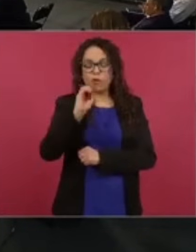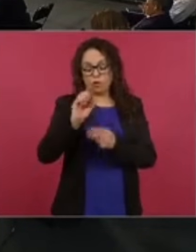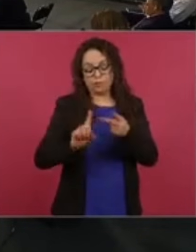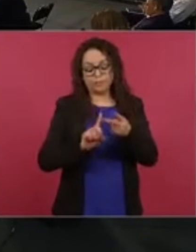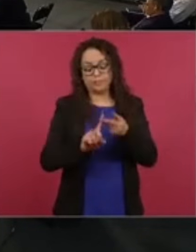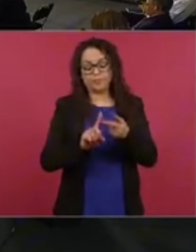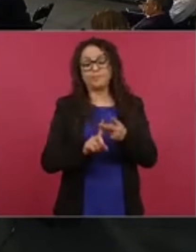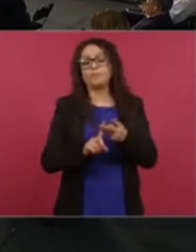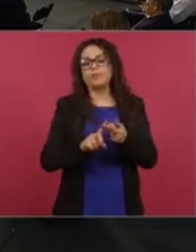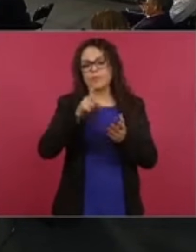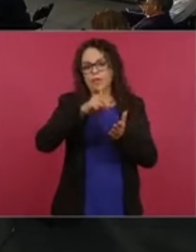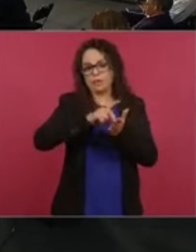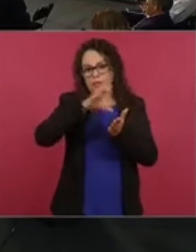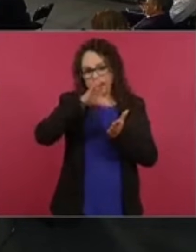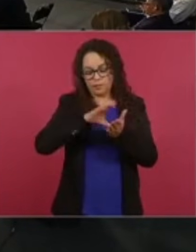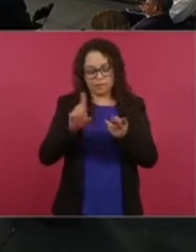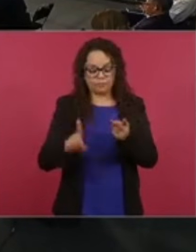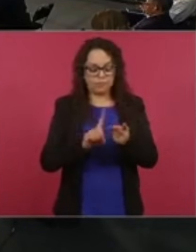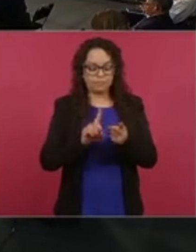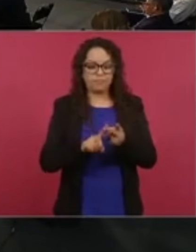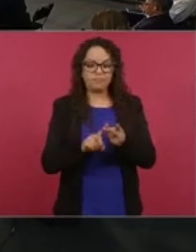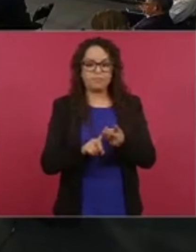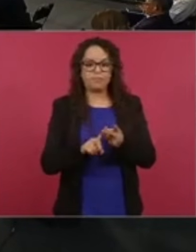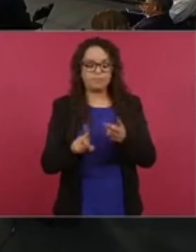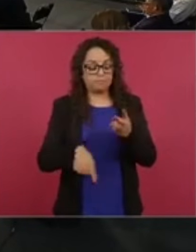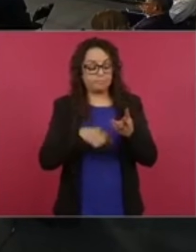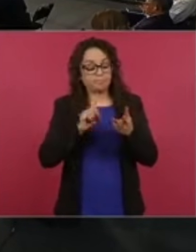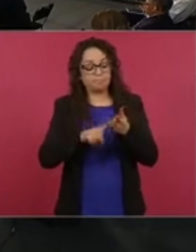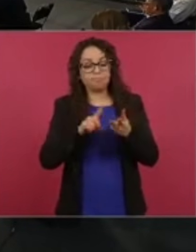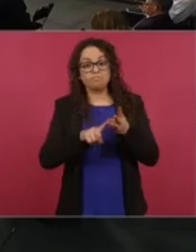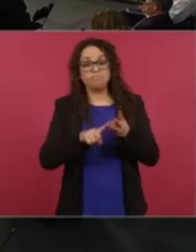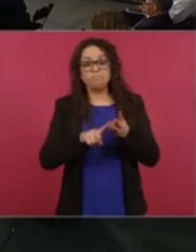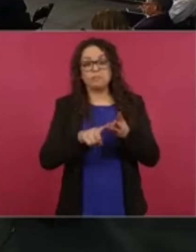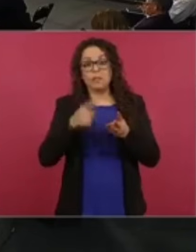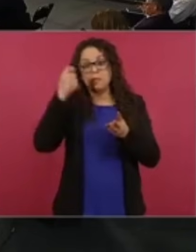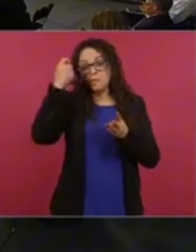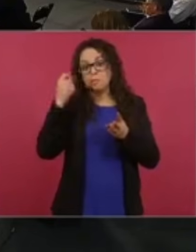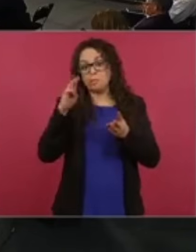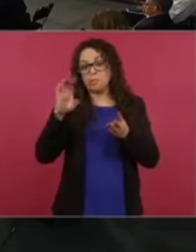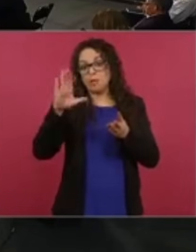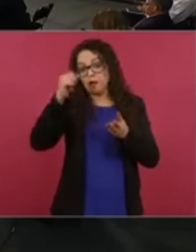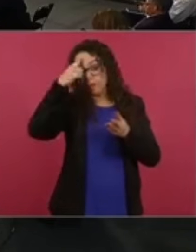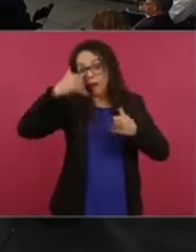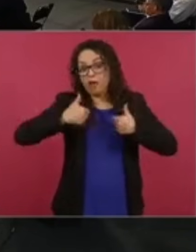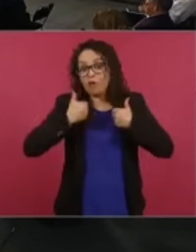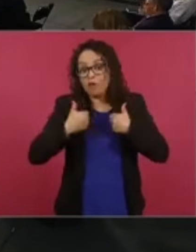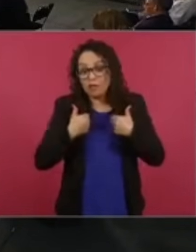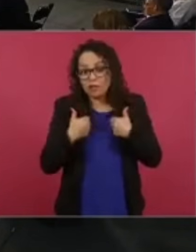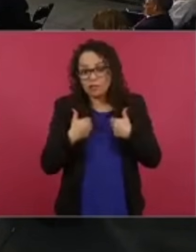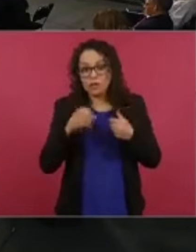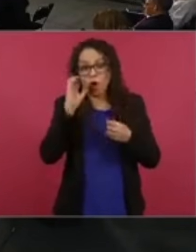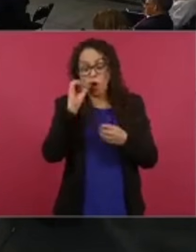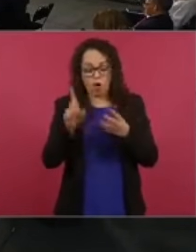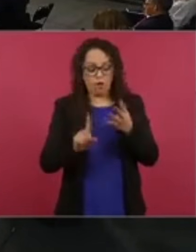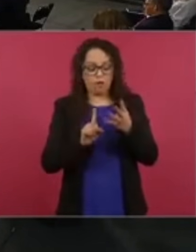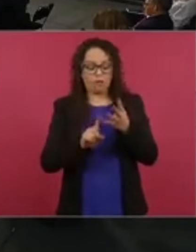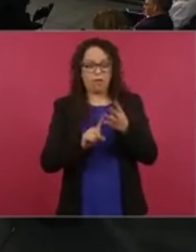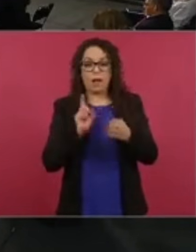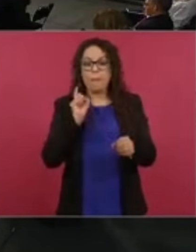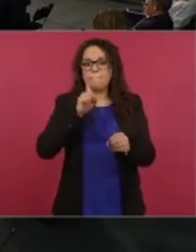o los jóvenes reciben una beca o programa sembrando vida